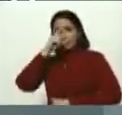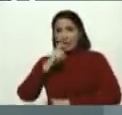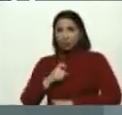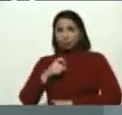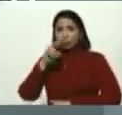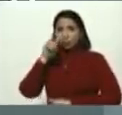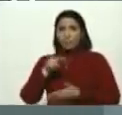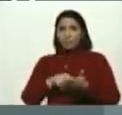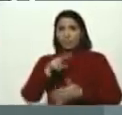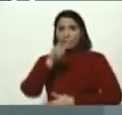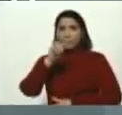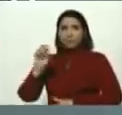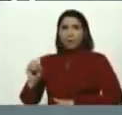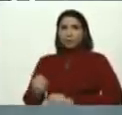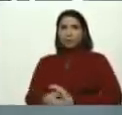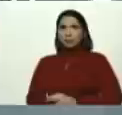2020.